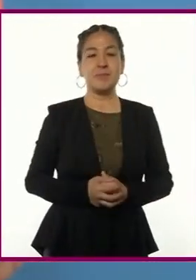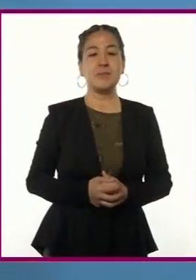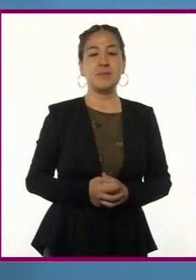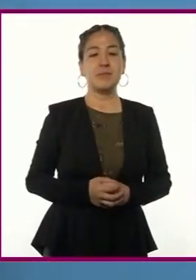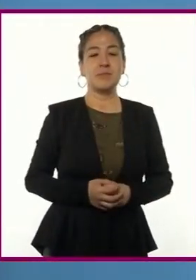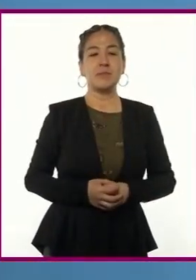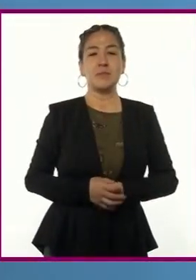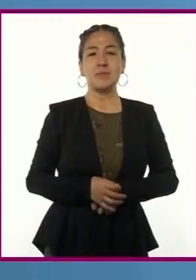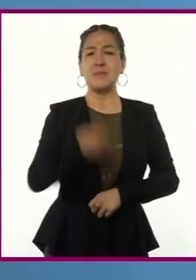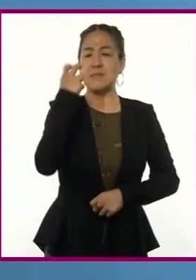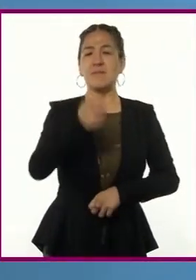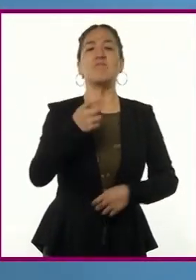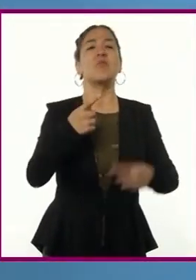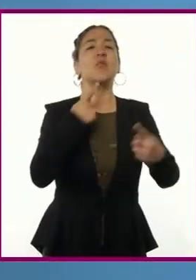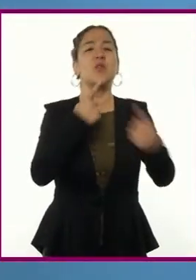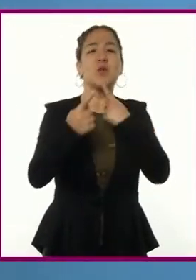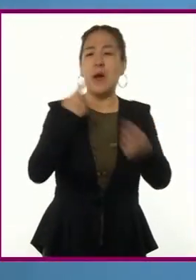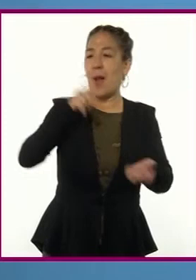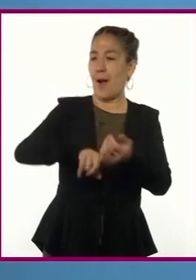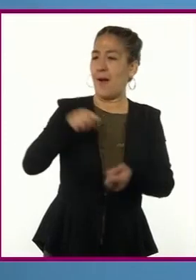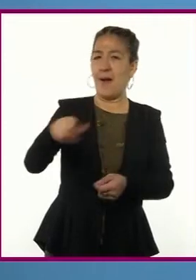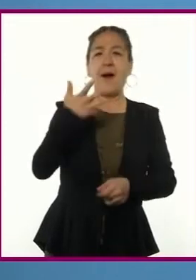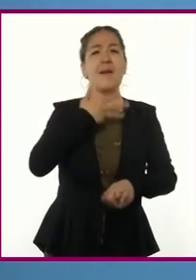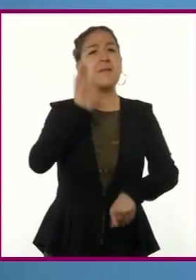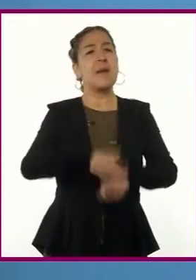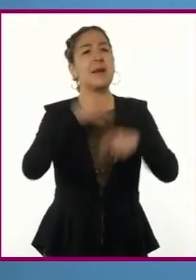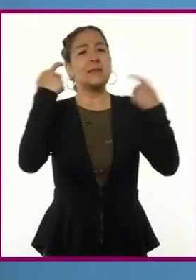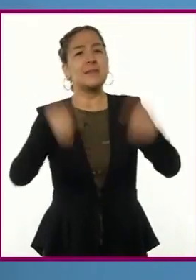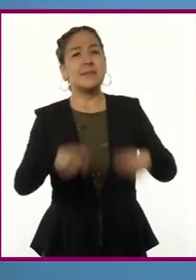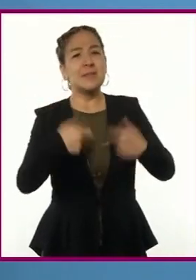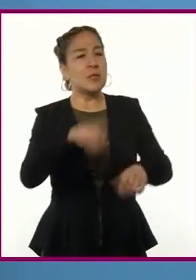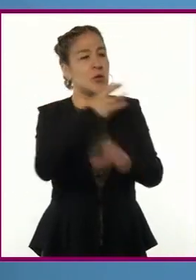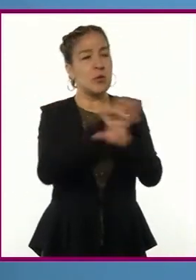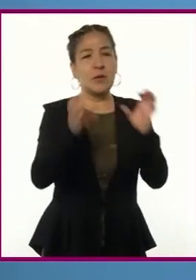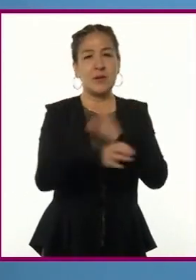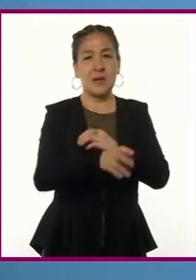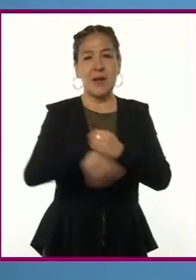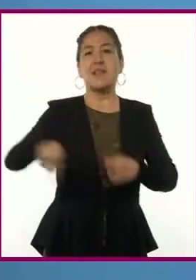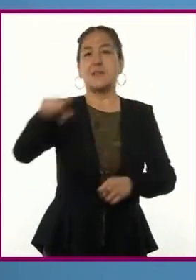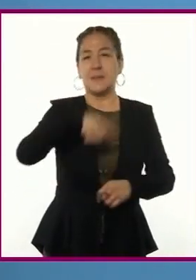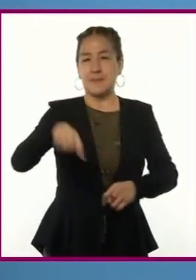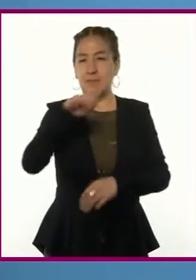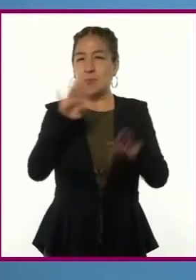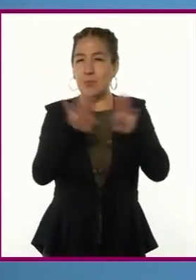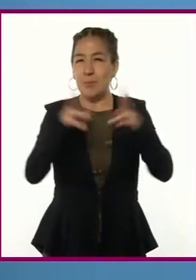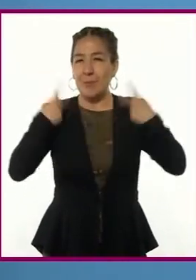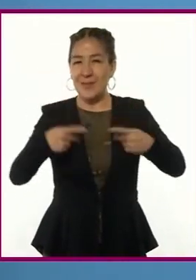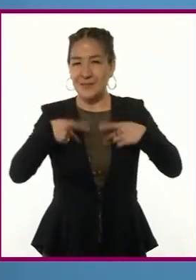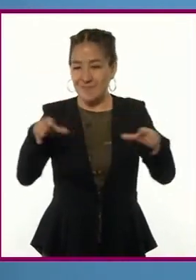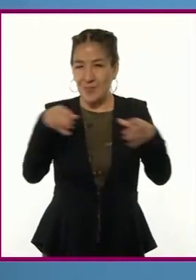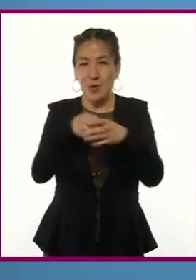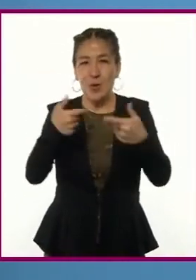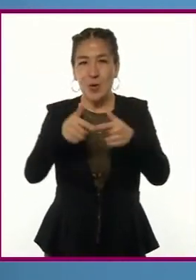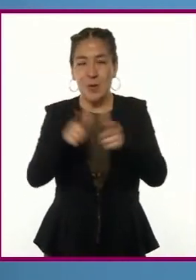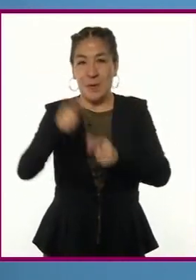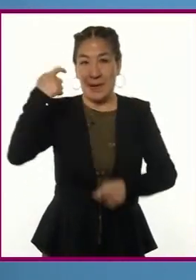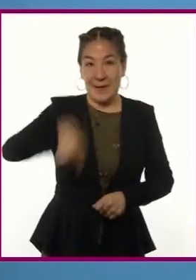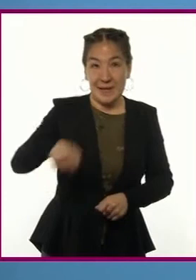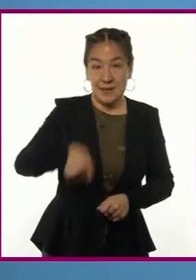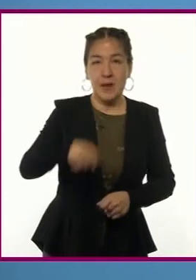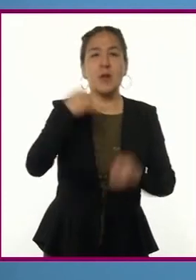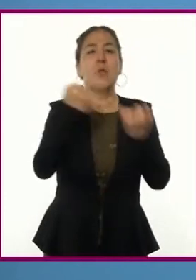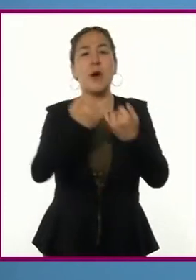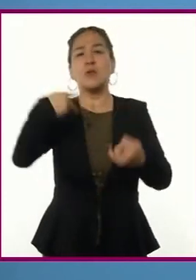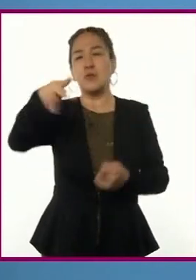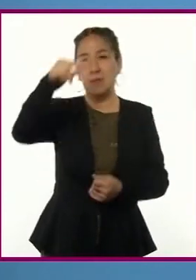La crítica a los privilegios de ciertas clases les resultaba atractiva a muchos burgueses, quienes, a pesar de su talento y en algunos casos